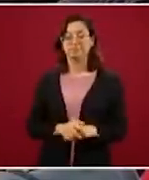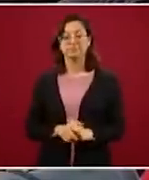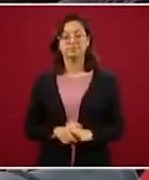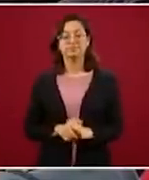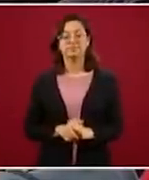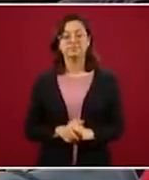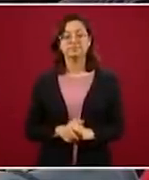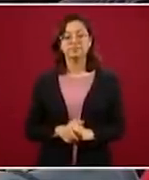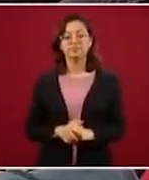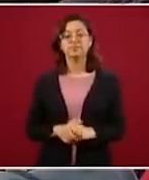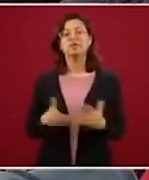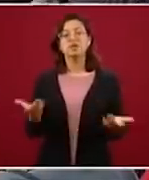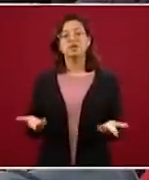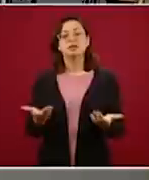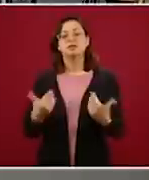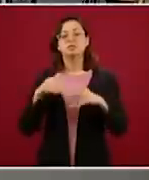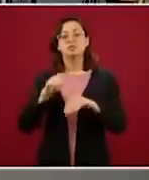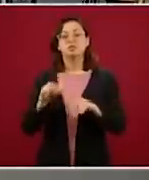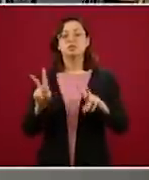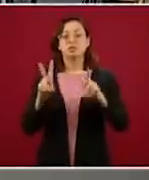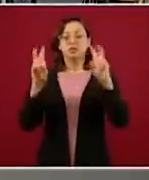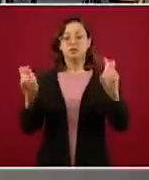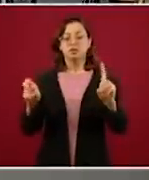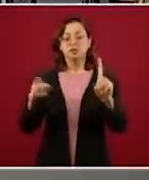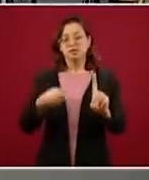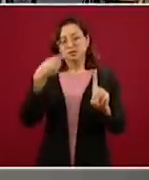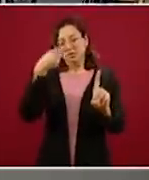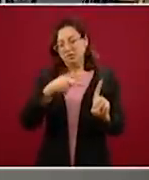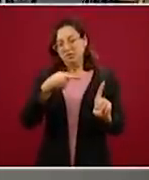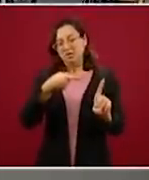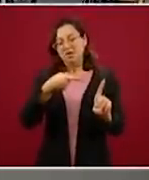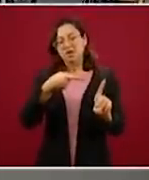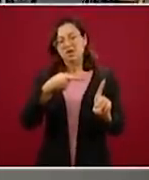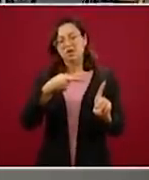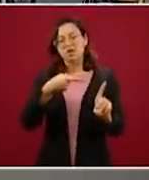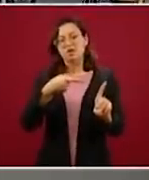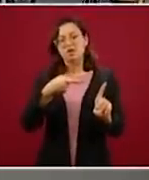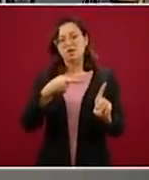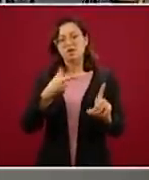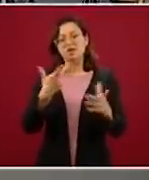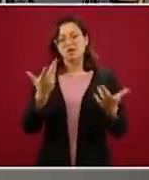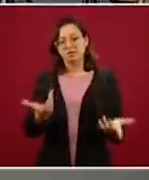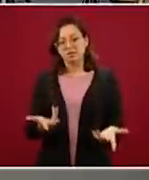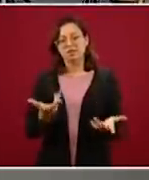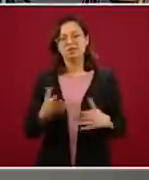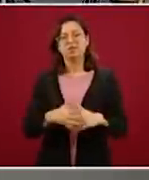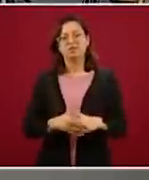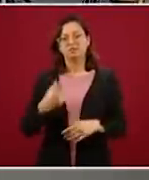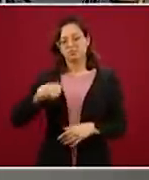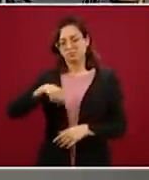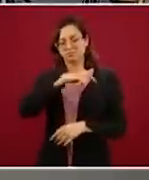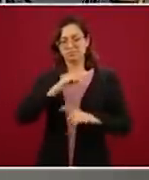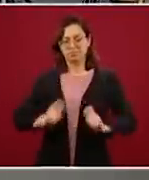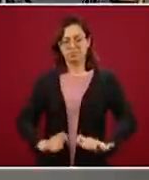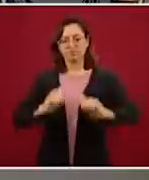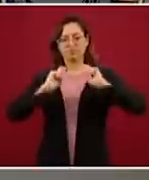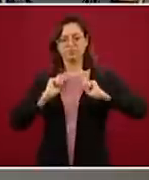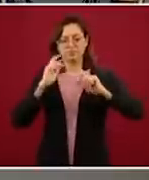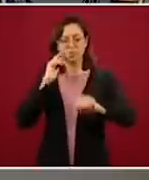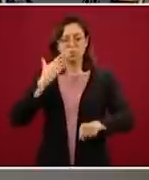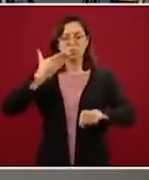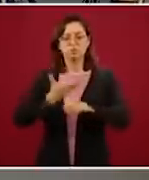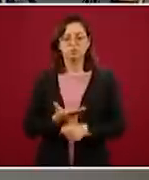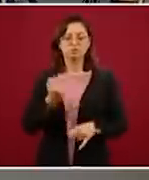Respecto al caso particular, en uso, ejercicio de nuestras atribuciones de intercambio de